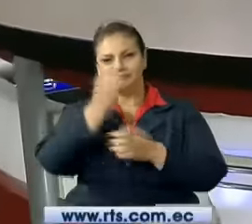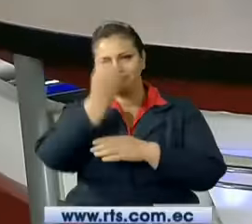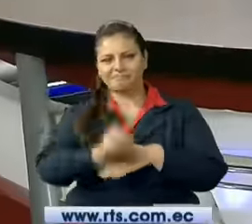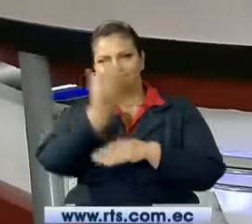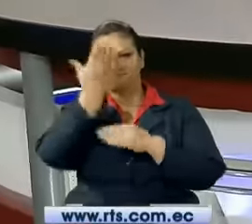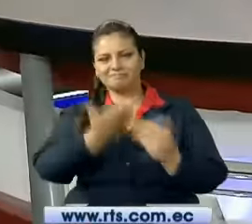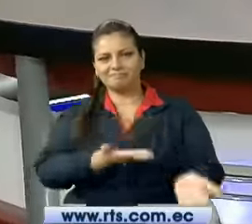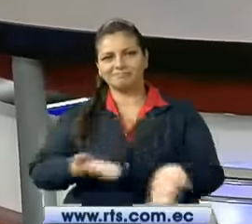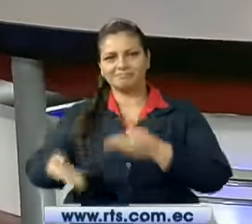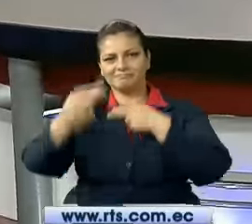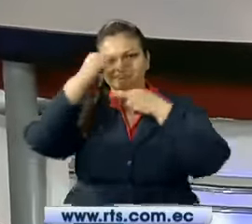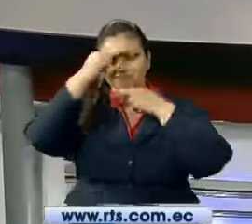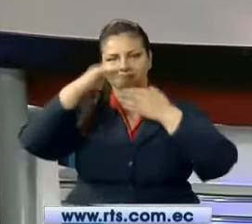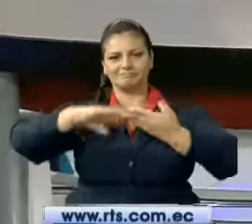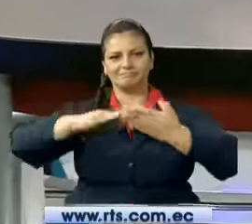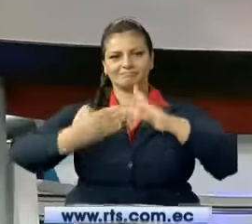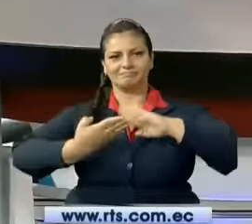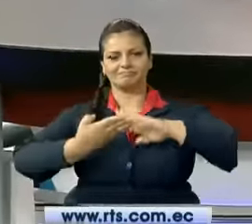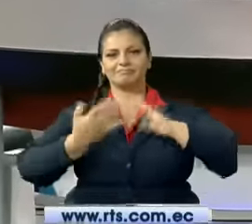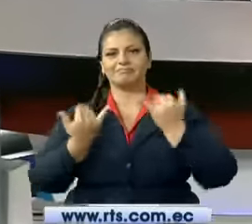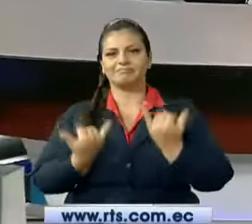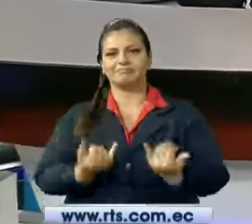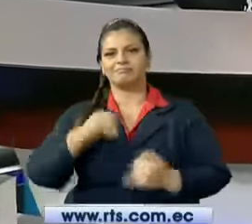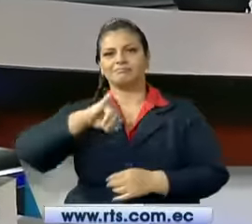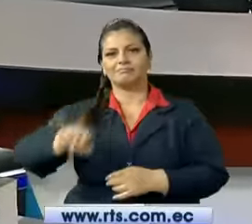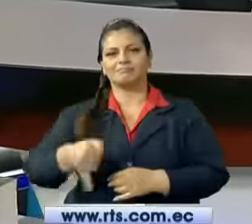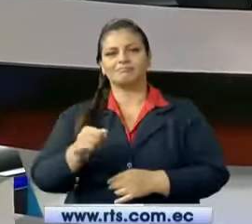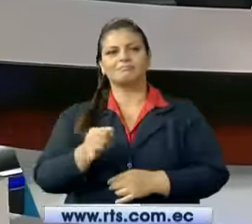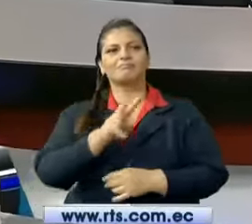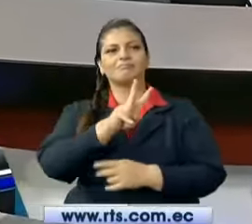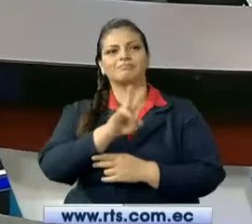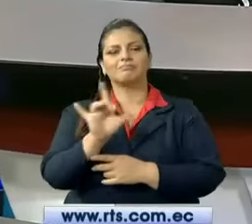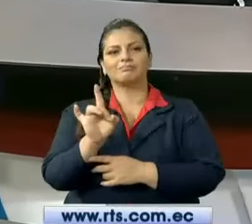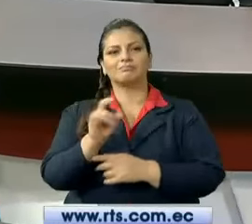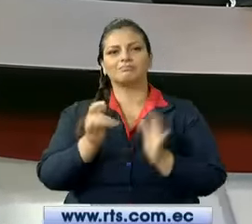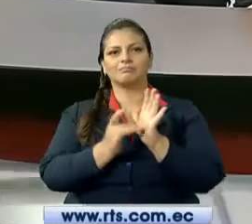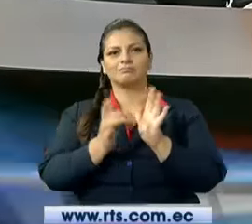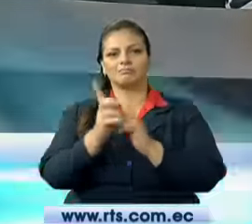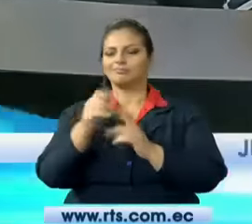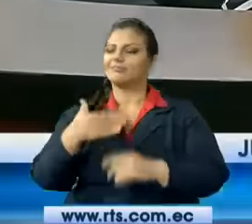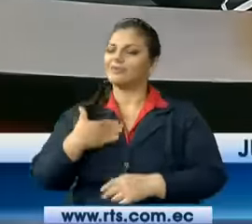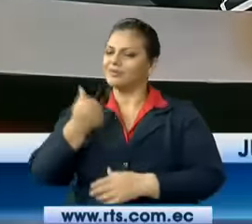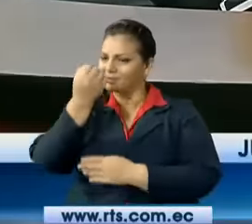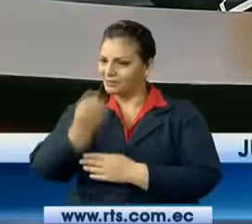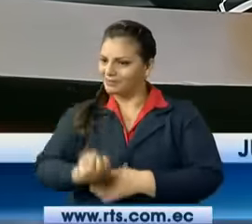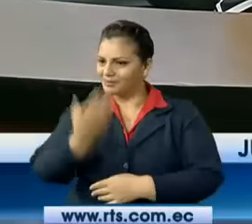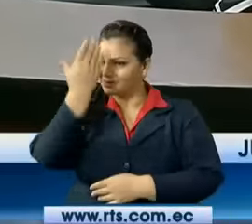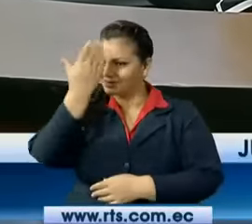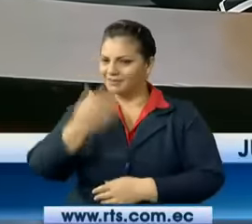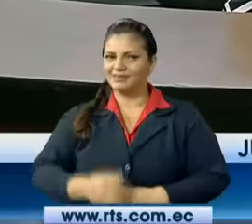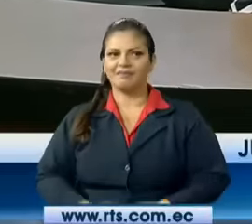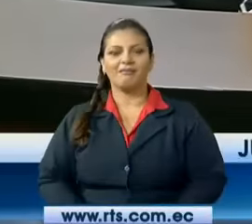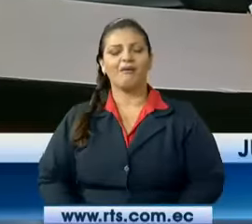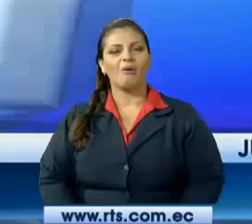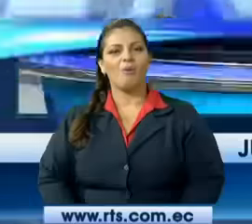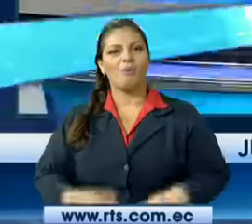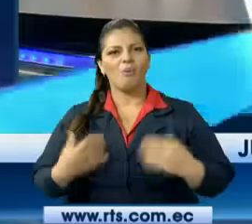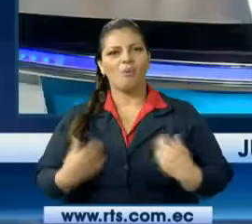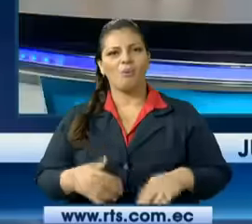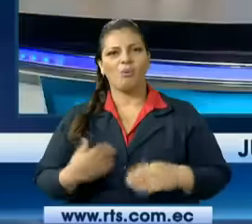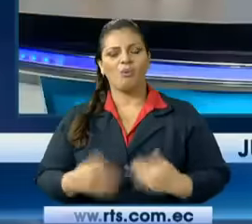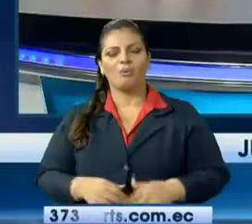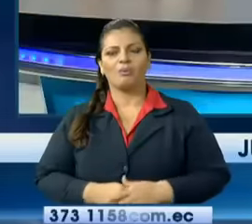Bienvenidos a la noticia en la comunidad de este día. Jueves 28 de abril, ¿qué tal? Buenos días, amigos televidentes. Se acabó el cuarto, ¿ah? Así es,